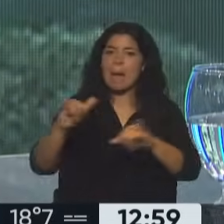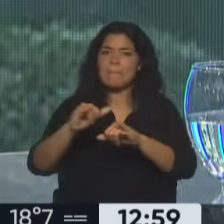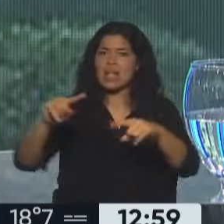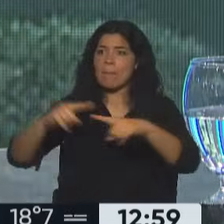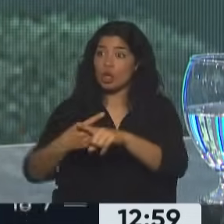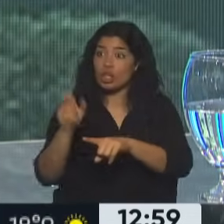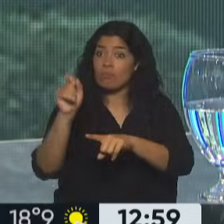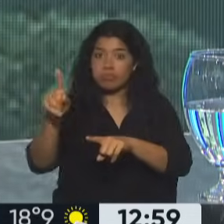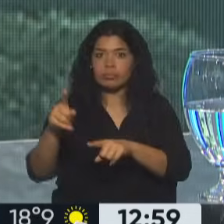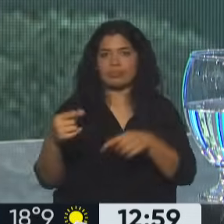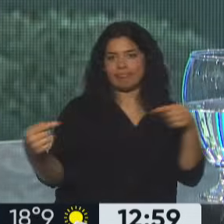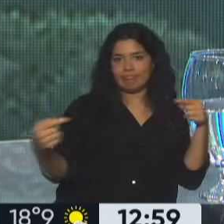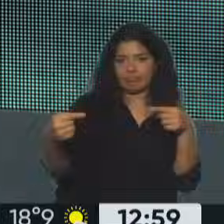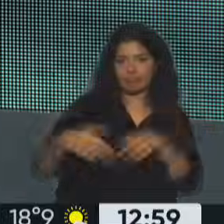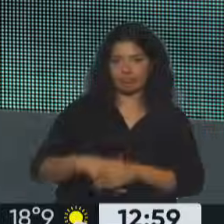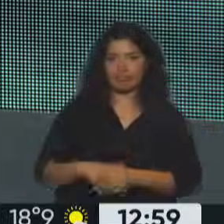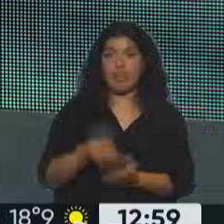no vote al que te saca derechos muy bien Te agradezco mucho Mariano